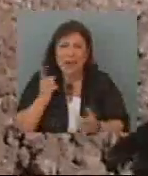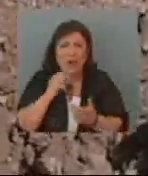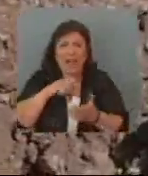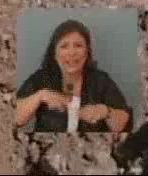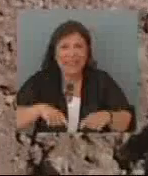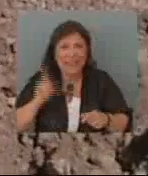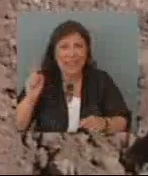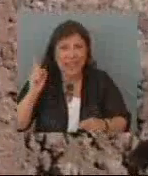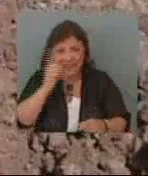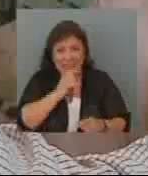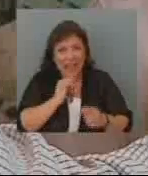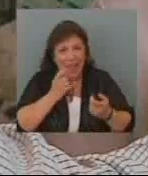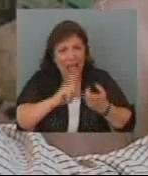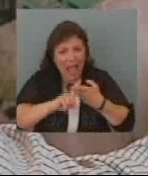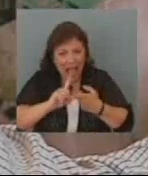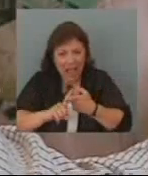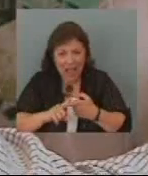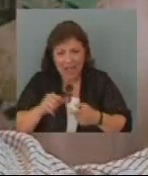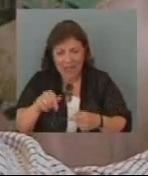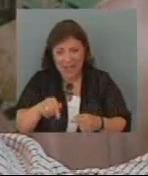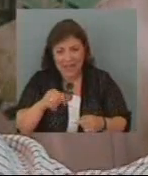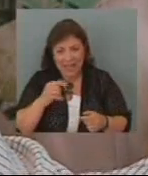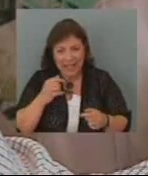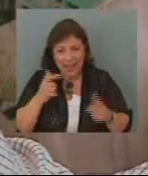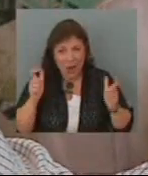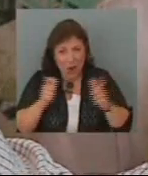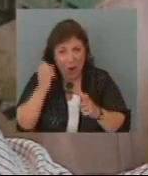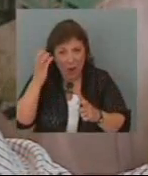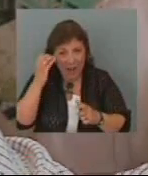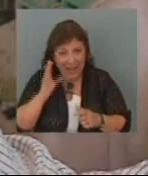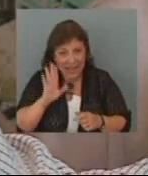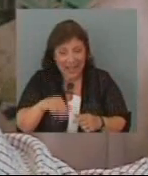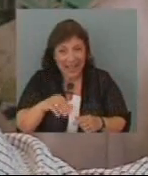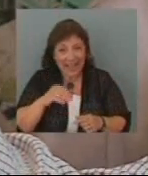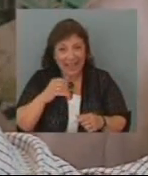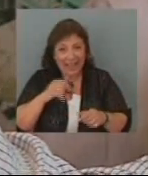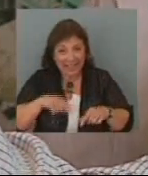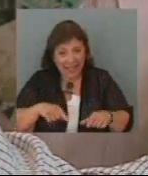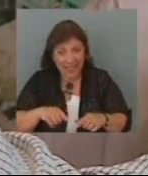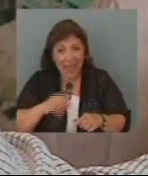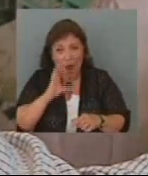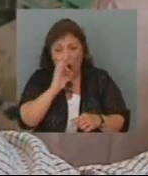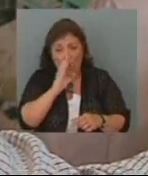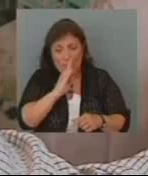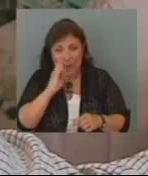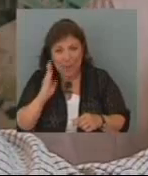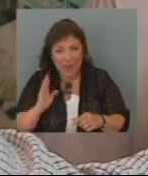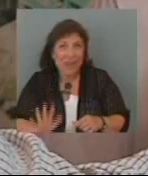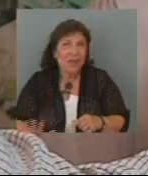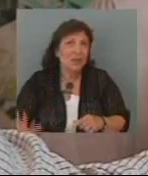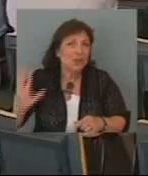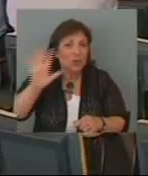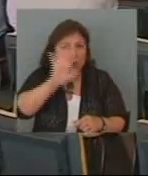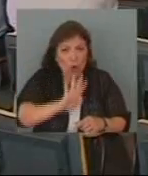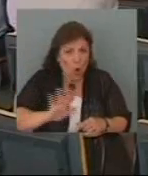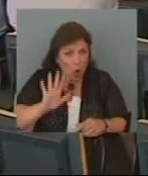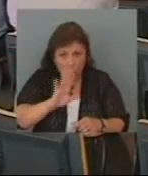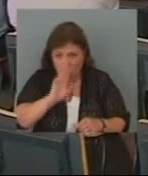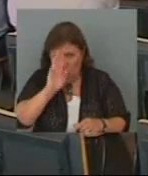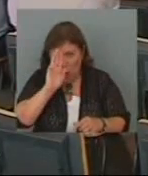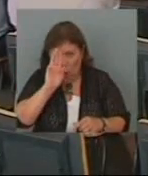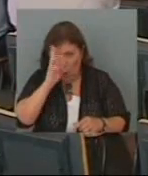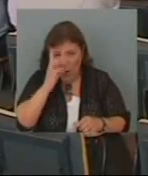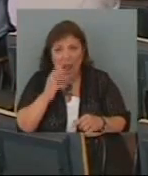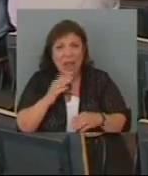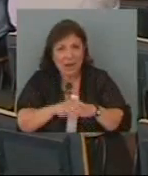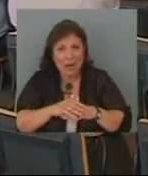a través de un acuerdo que hicimos en el Congreso de Intendentes en conjunto con OPP. O sea, todo el país se está haciendo cargo de este tema. Wilson Neto